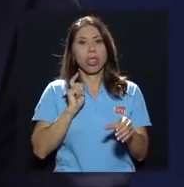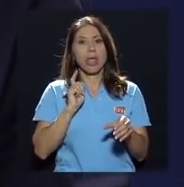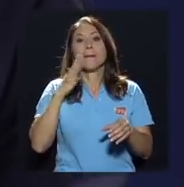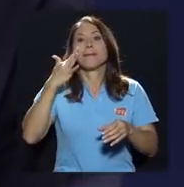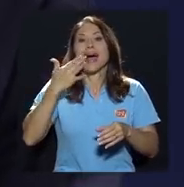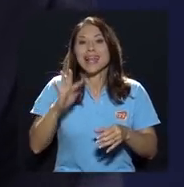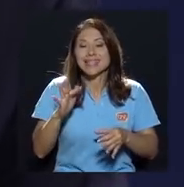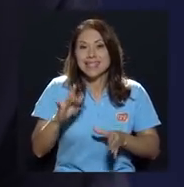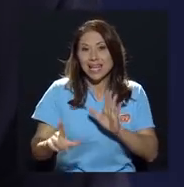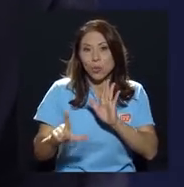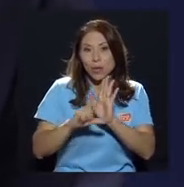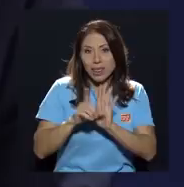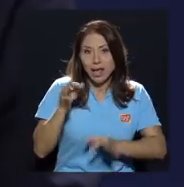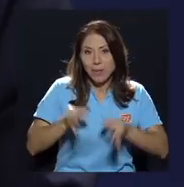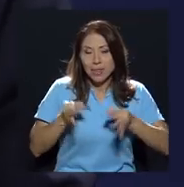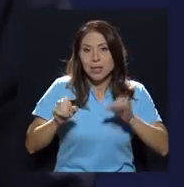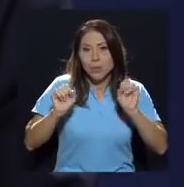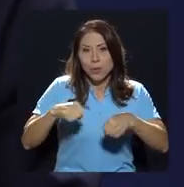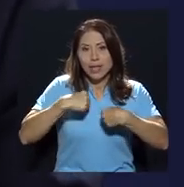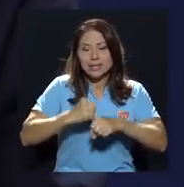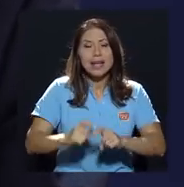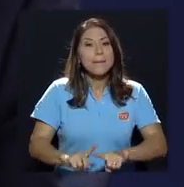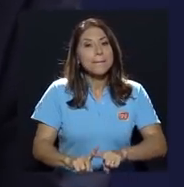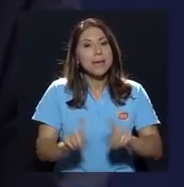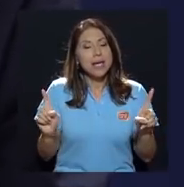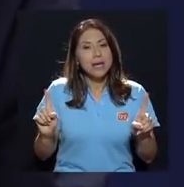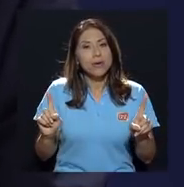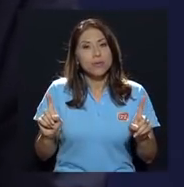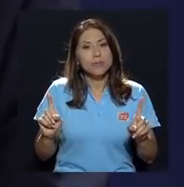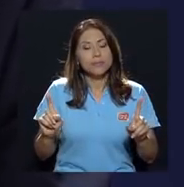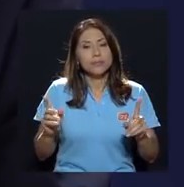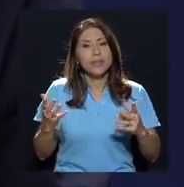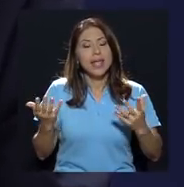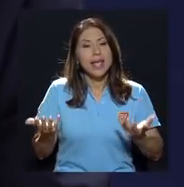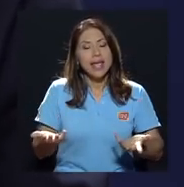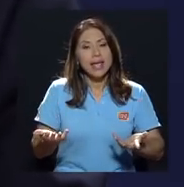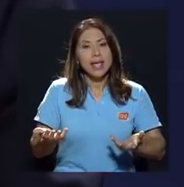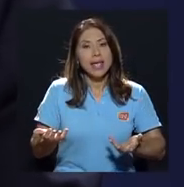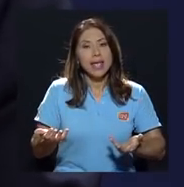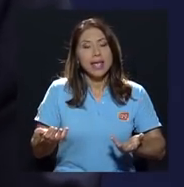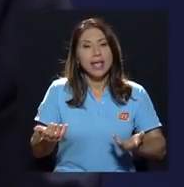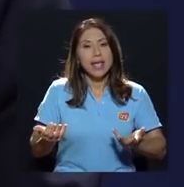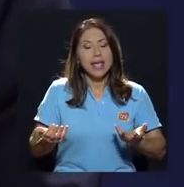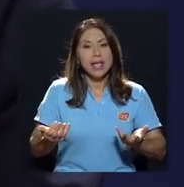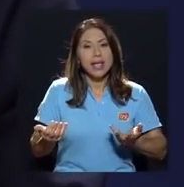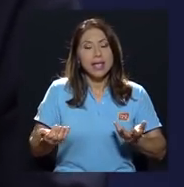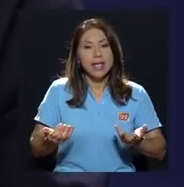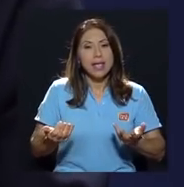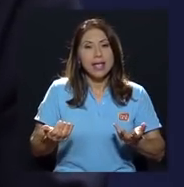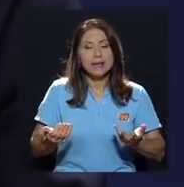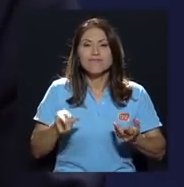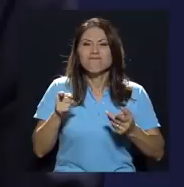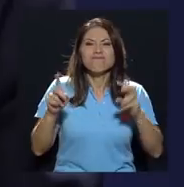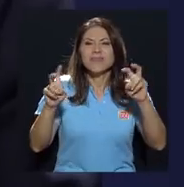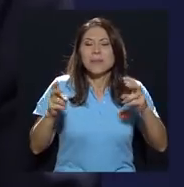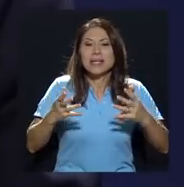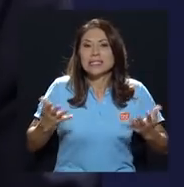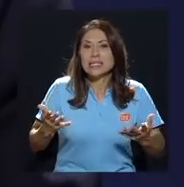jurídicamente lo puedo hacer pero el punto está en qué